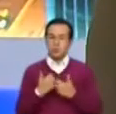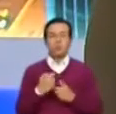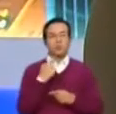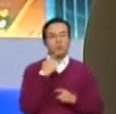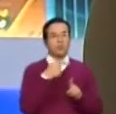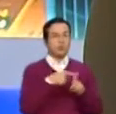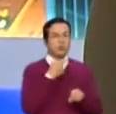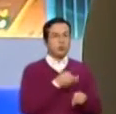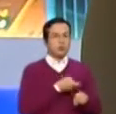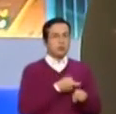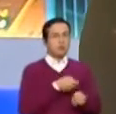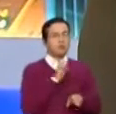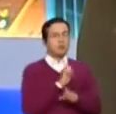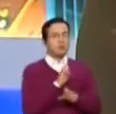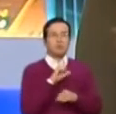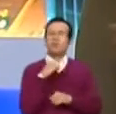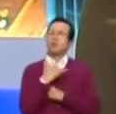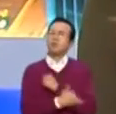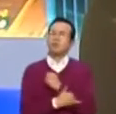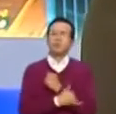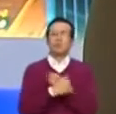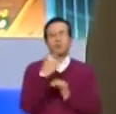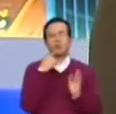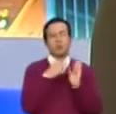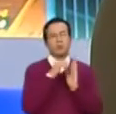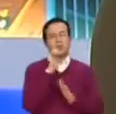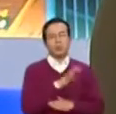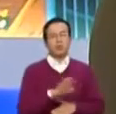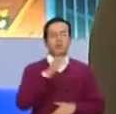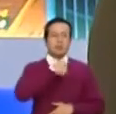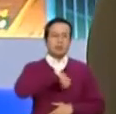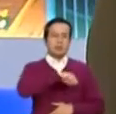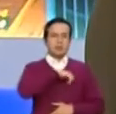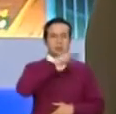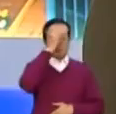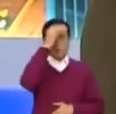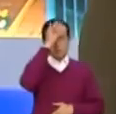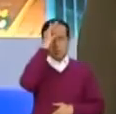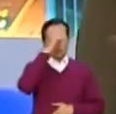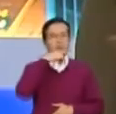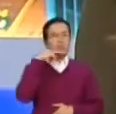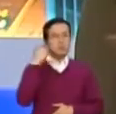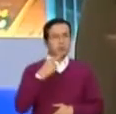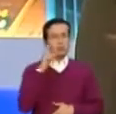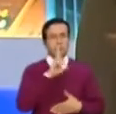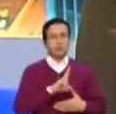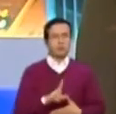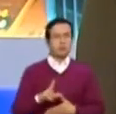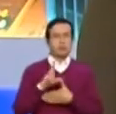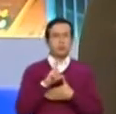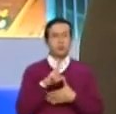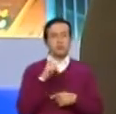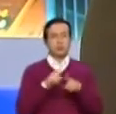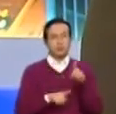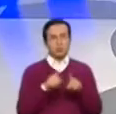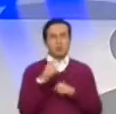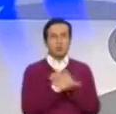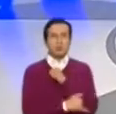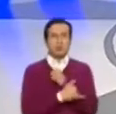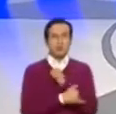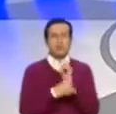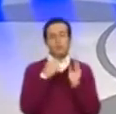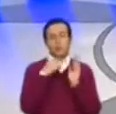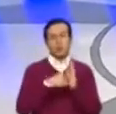caso particular del Ecuador, pero otros países en Europa, España, Francia, Rusia, en América Latina también tenemos países involucrados